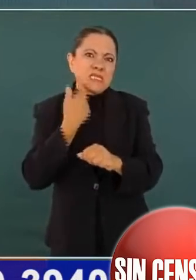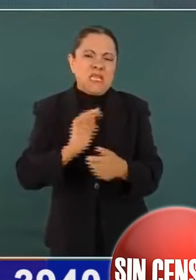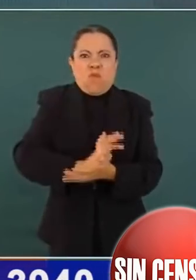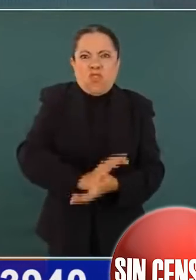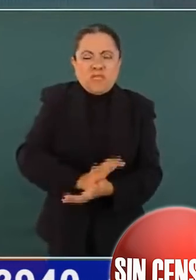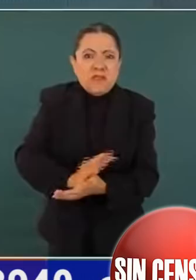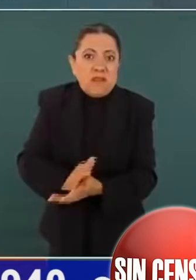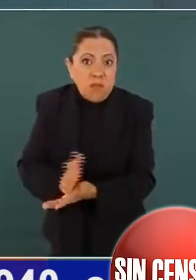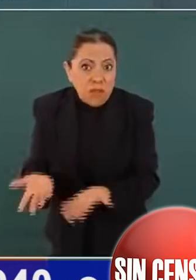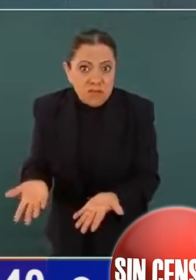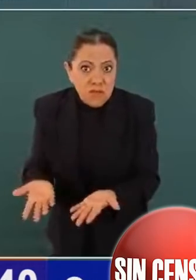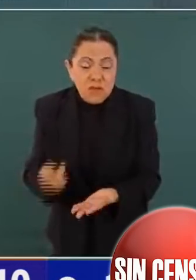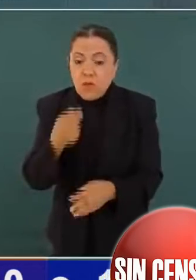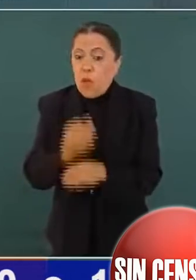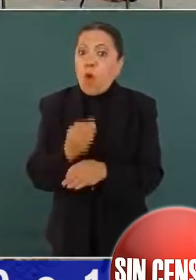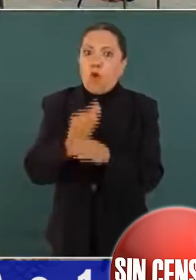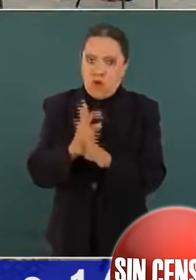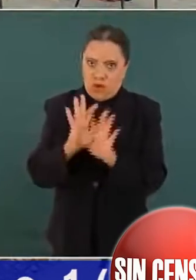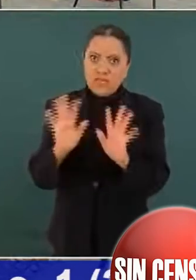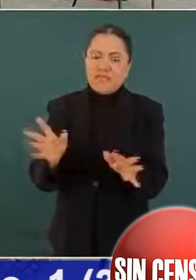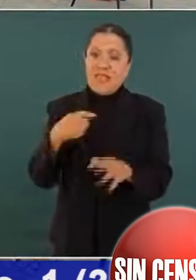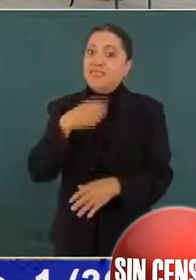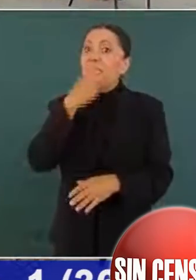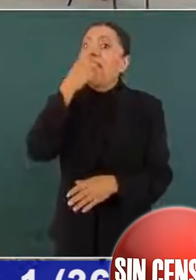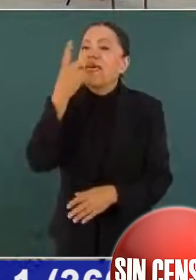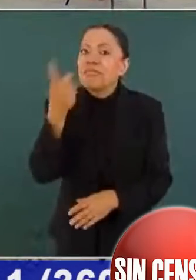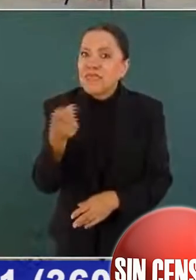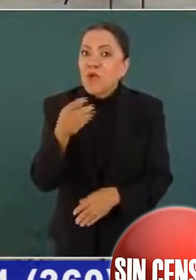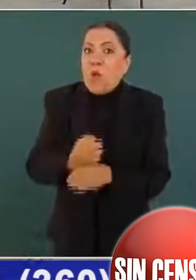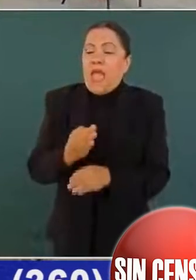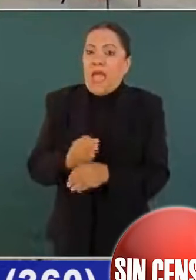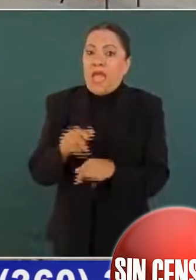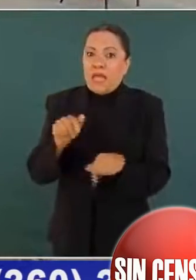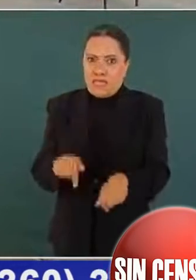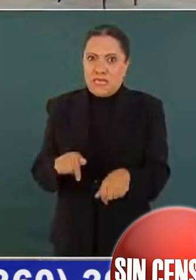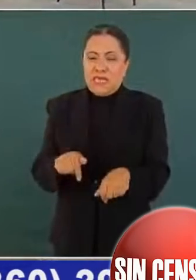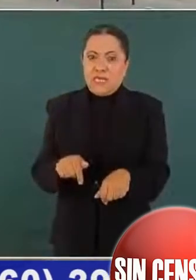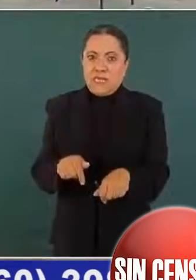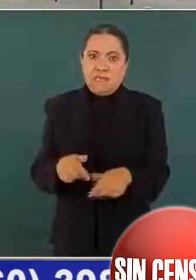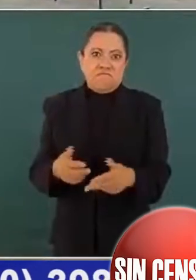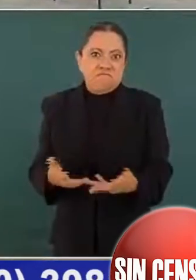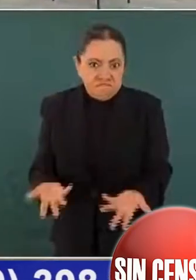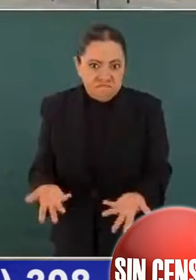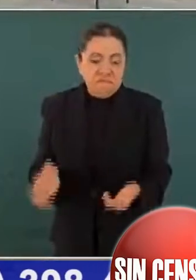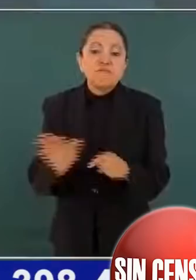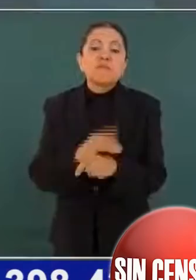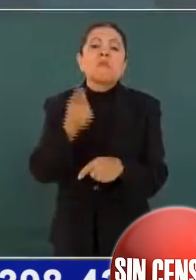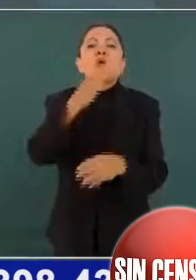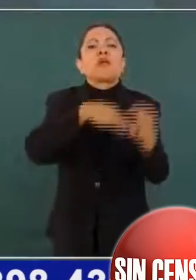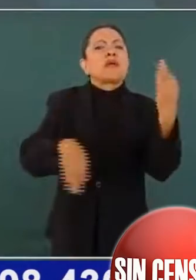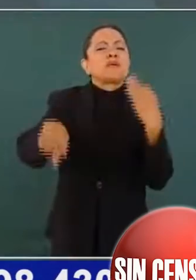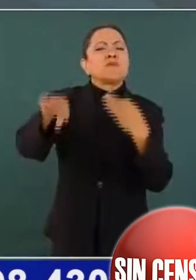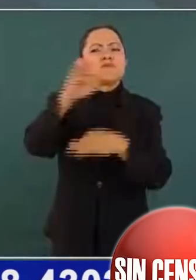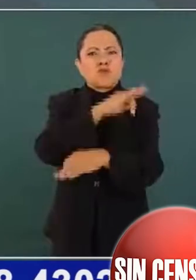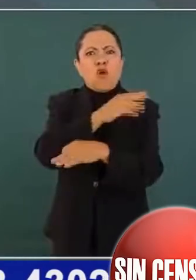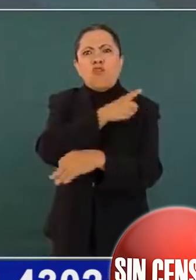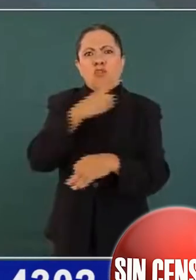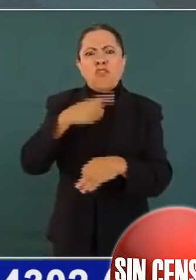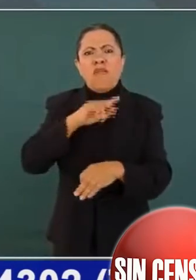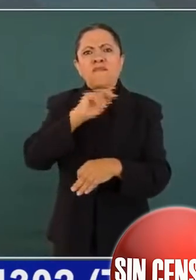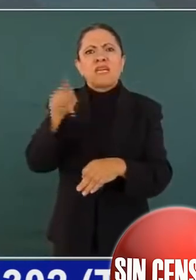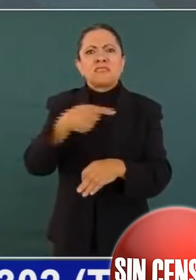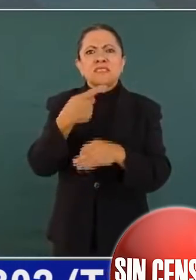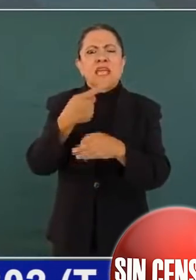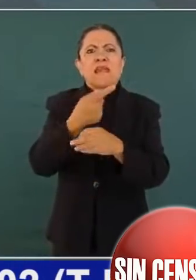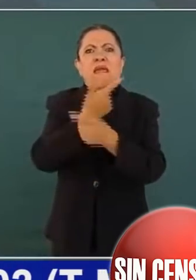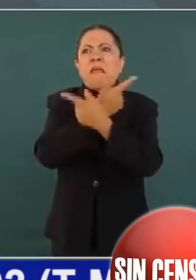Y de una vez, aquí, porque los asuntos públicos tienen que ser cada vez más públicos. En